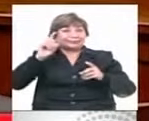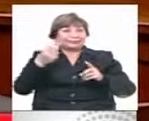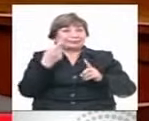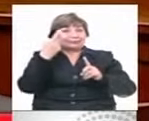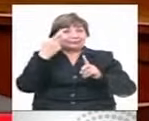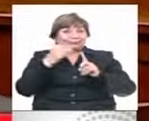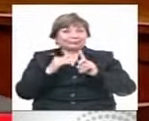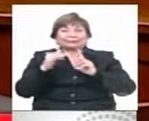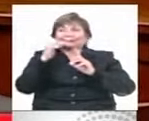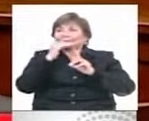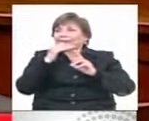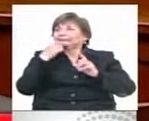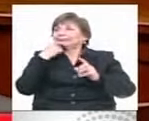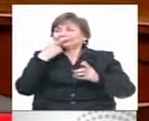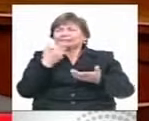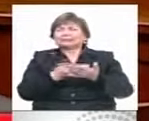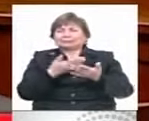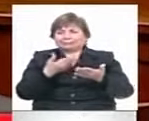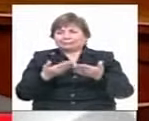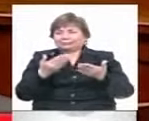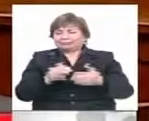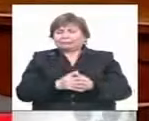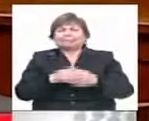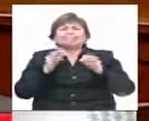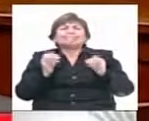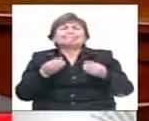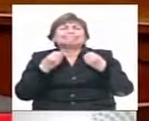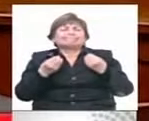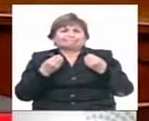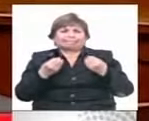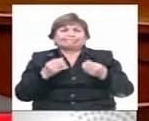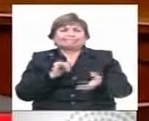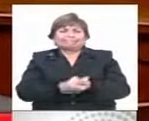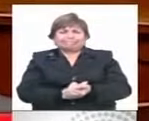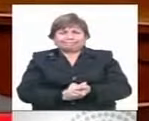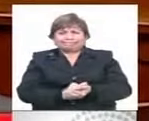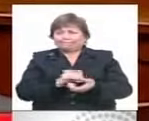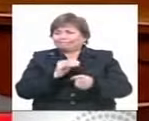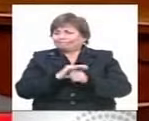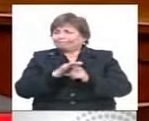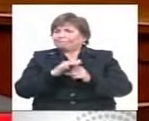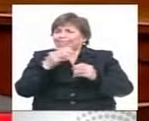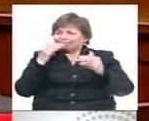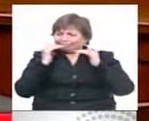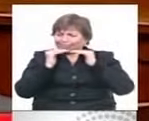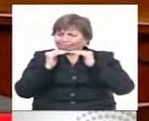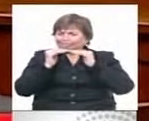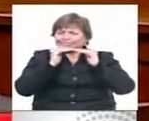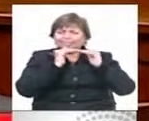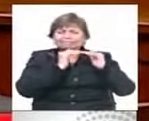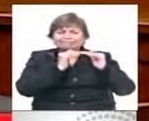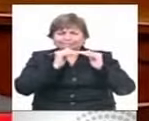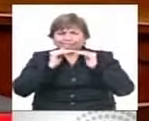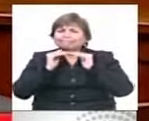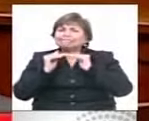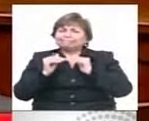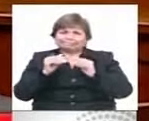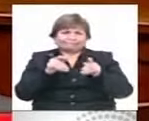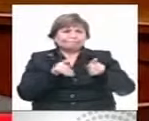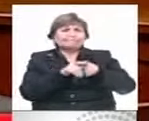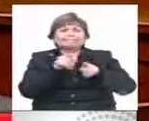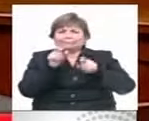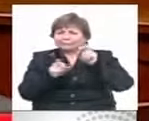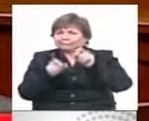atención. Esto implica un proceso de homologación de salarios e igualar las entregas económicas al